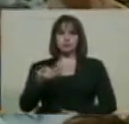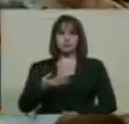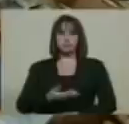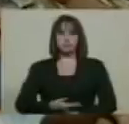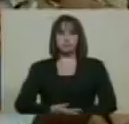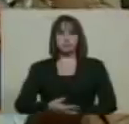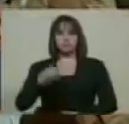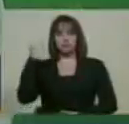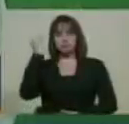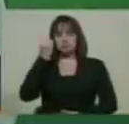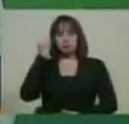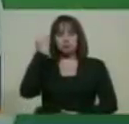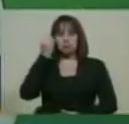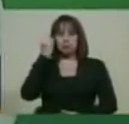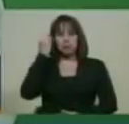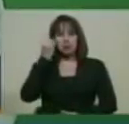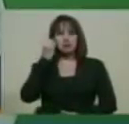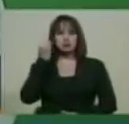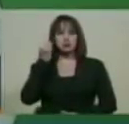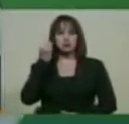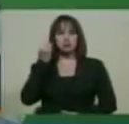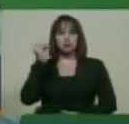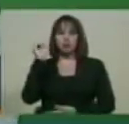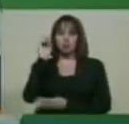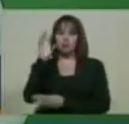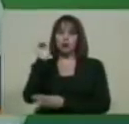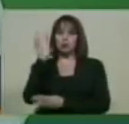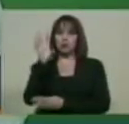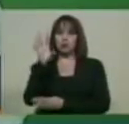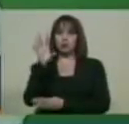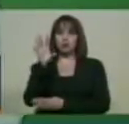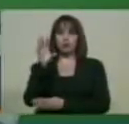me parece que es un evento muy especial